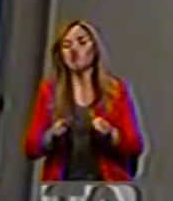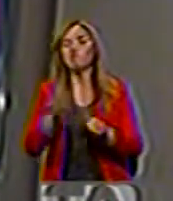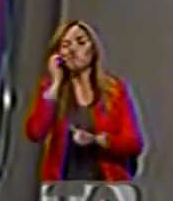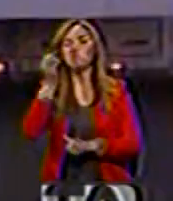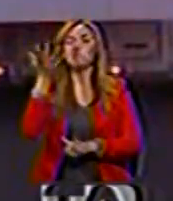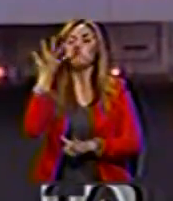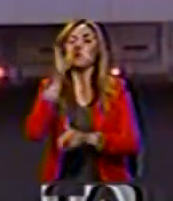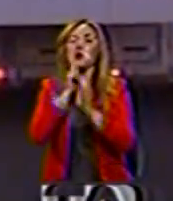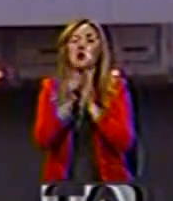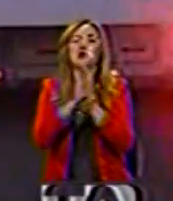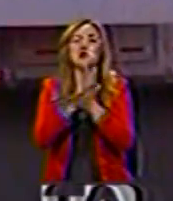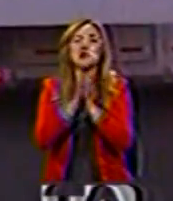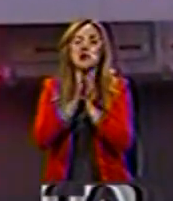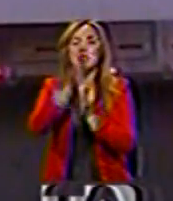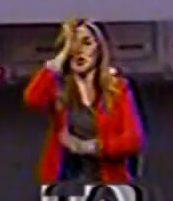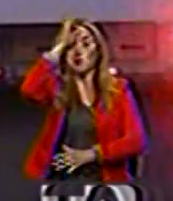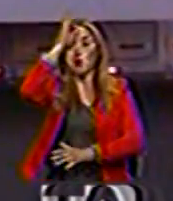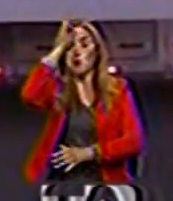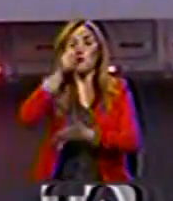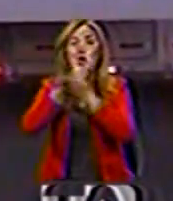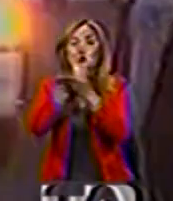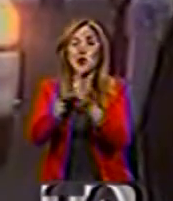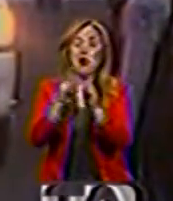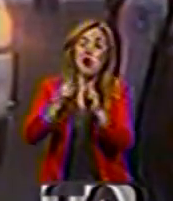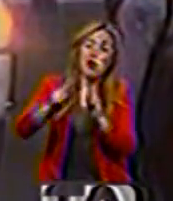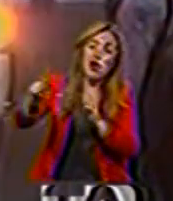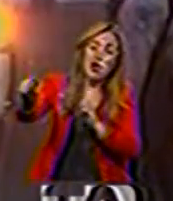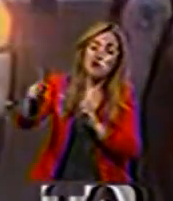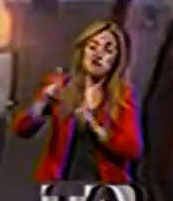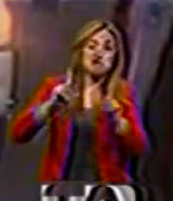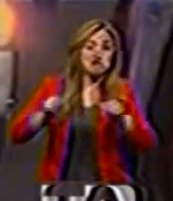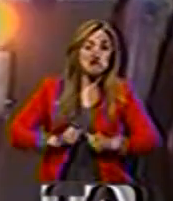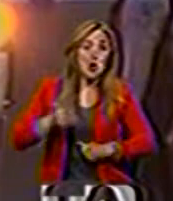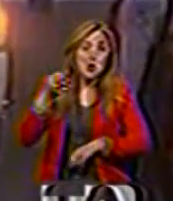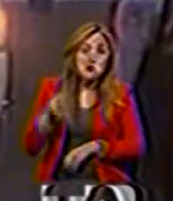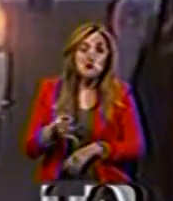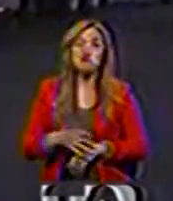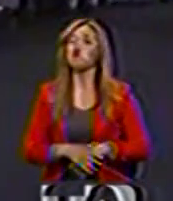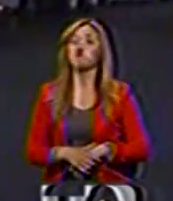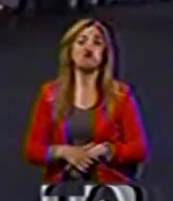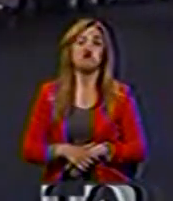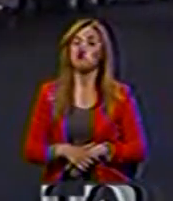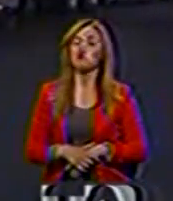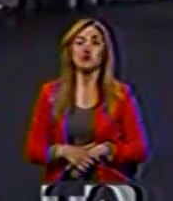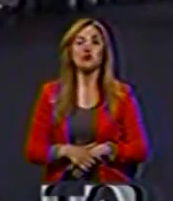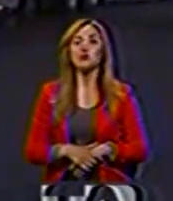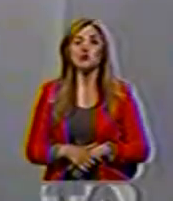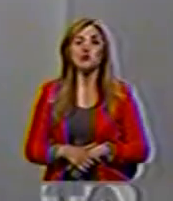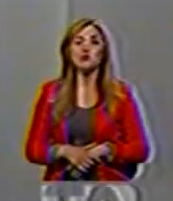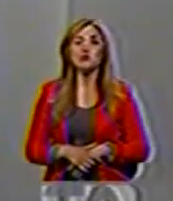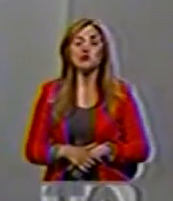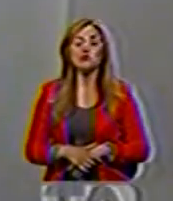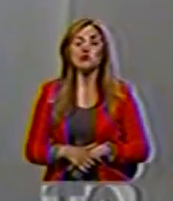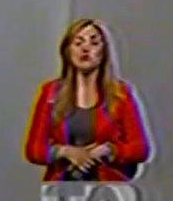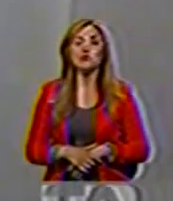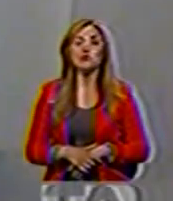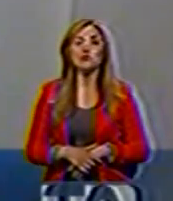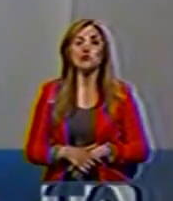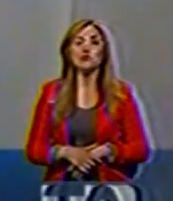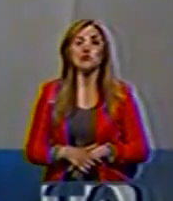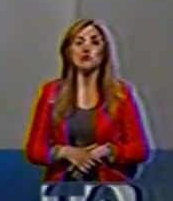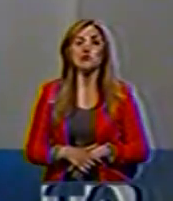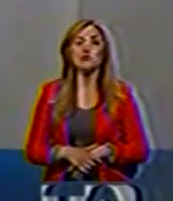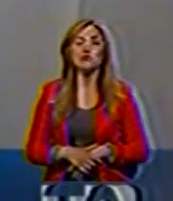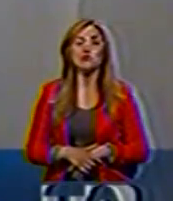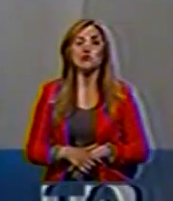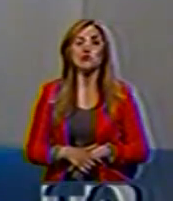hospitales, es decir, llevar salud a los rincones más alejados, tampoco se esté cumpliendo. Se adquirieron un sinnúmero